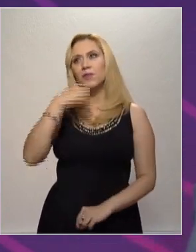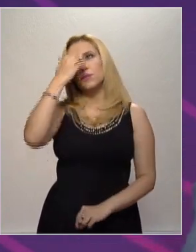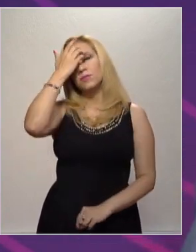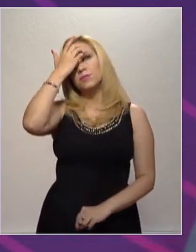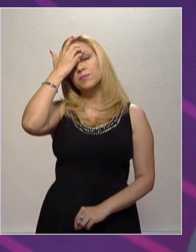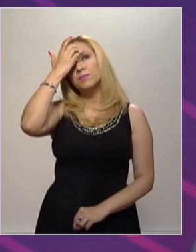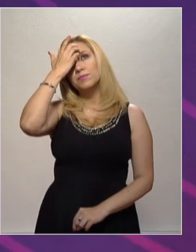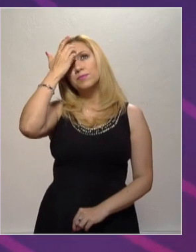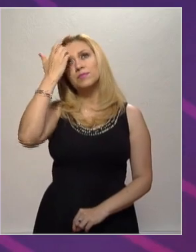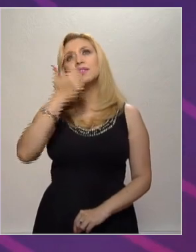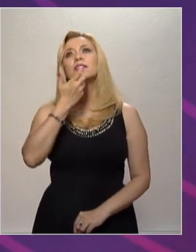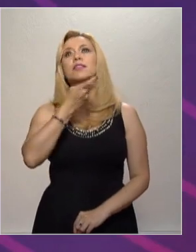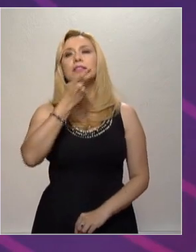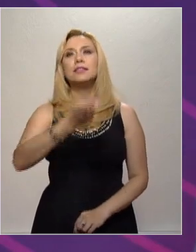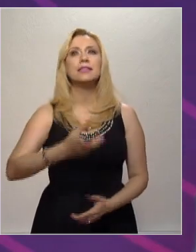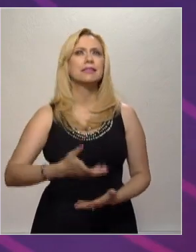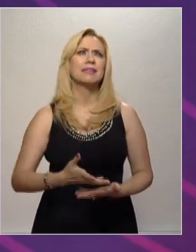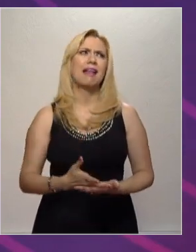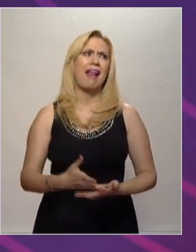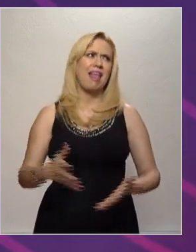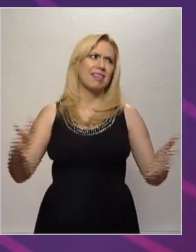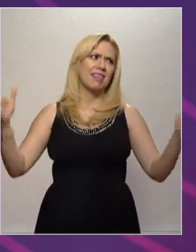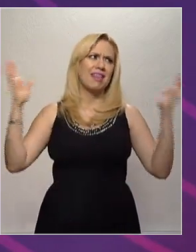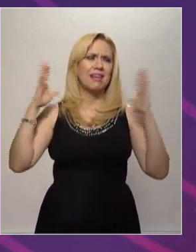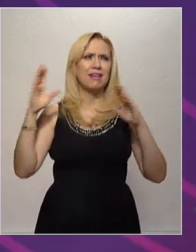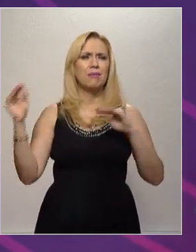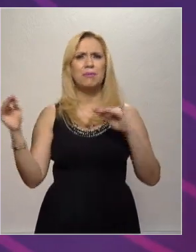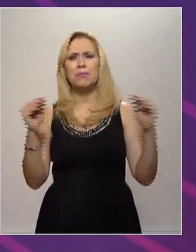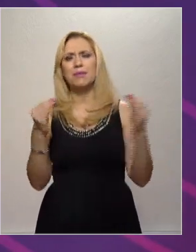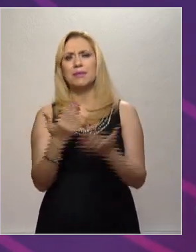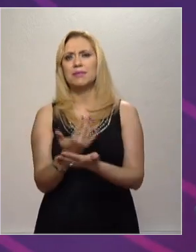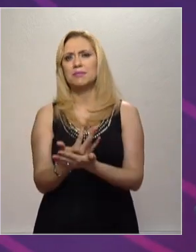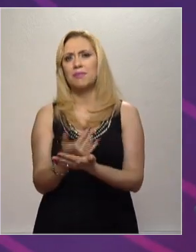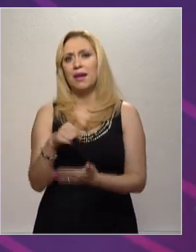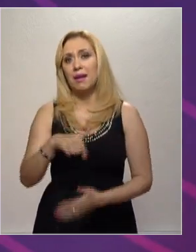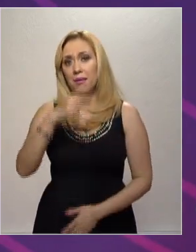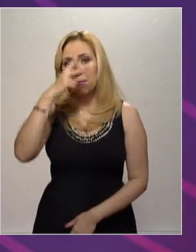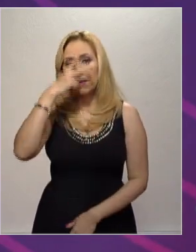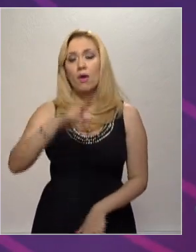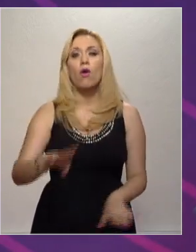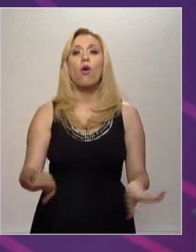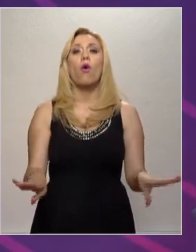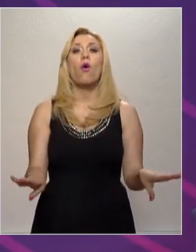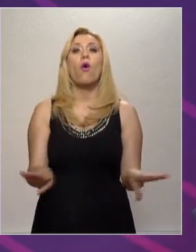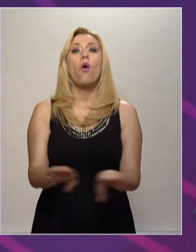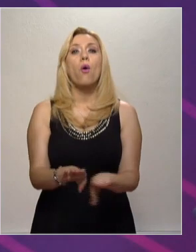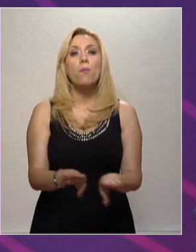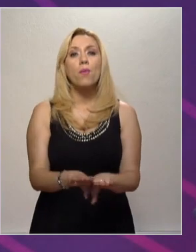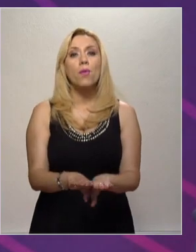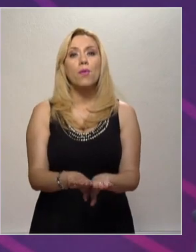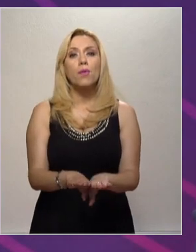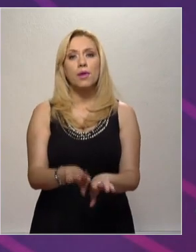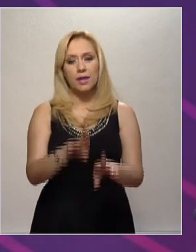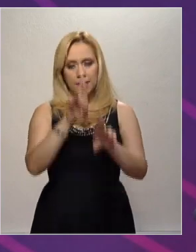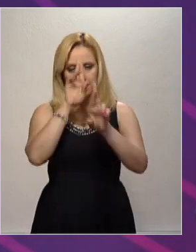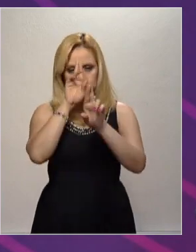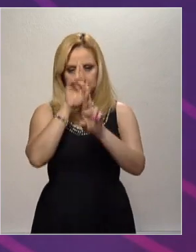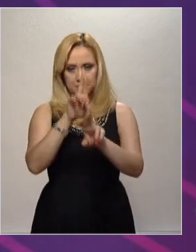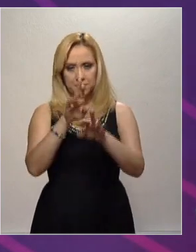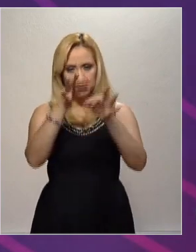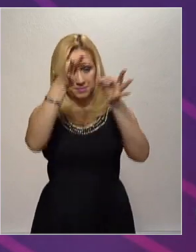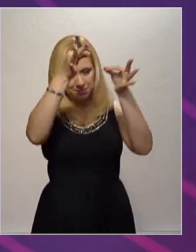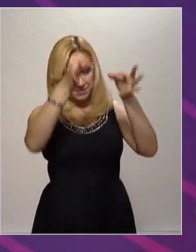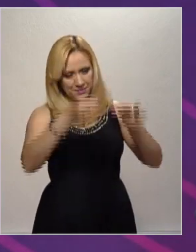diciendo, hay una gran discusión hoy pendiente en el país sobre cómo dignificamos los servicios